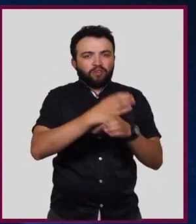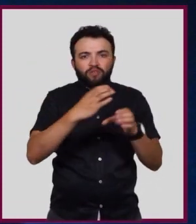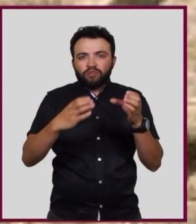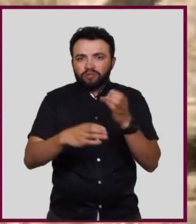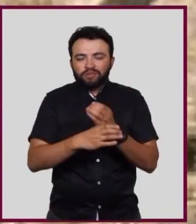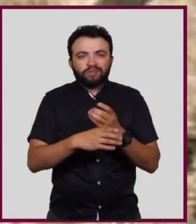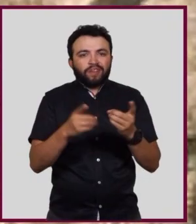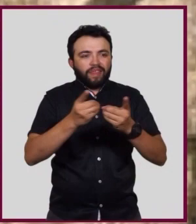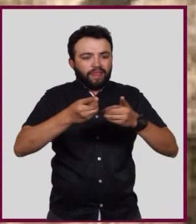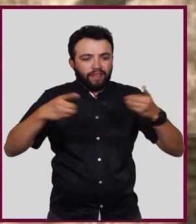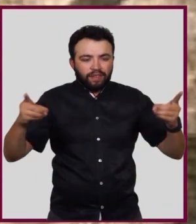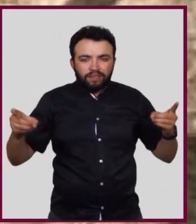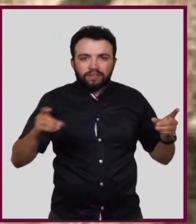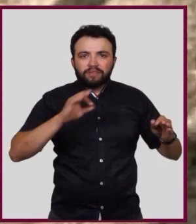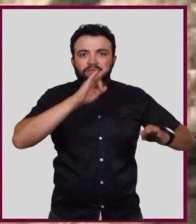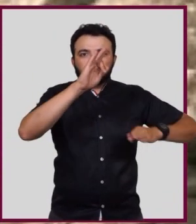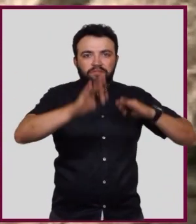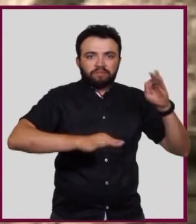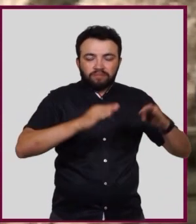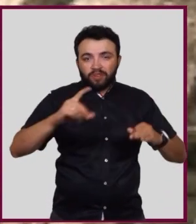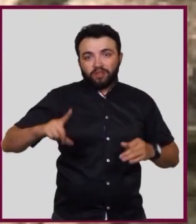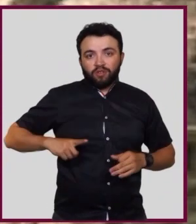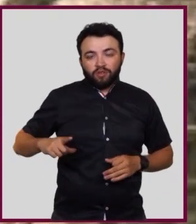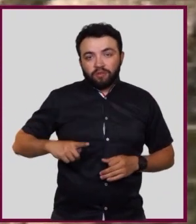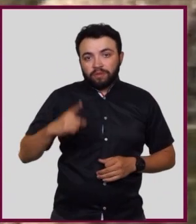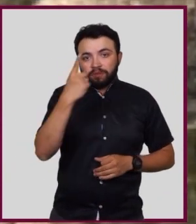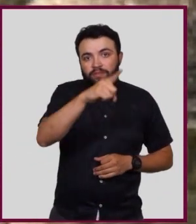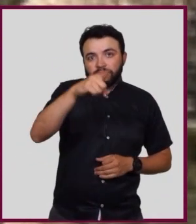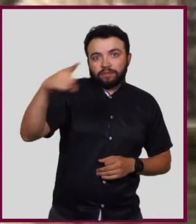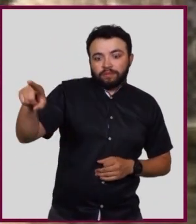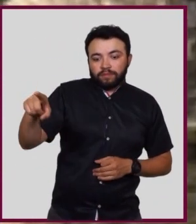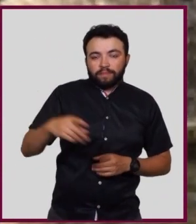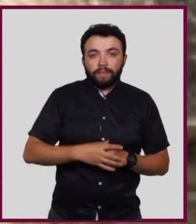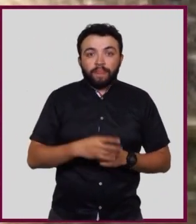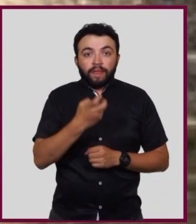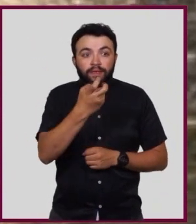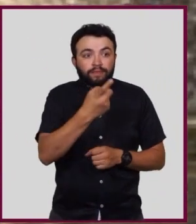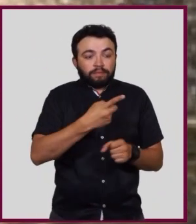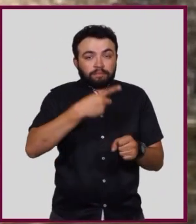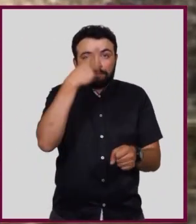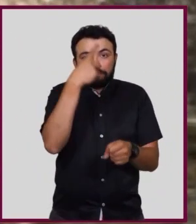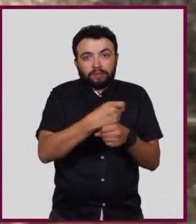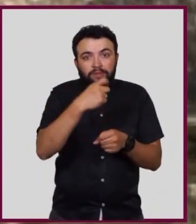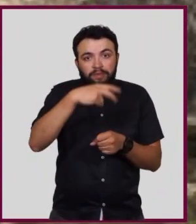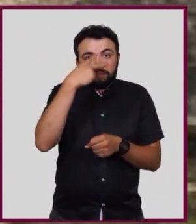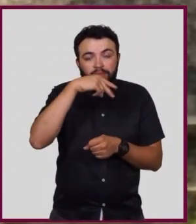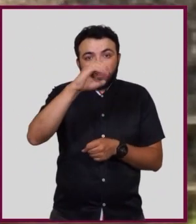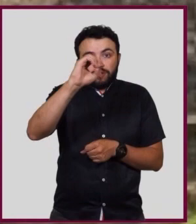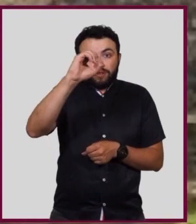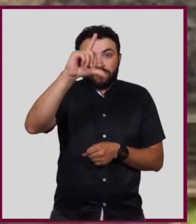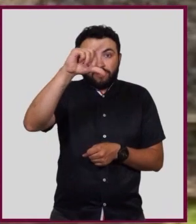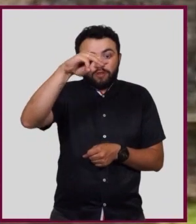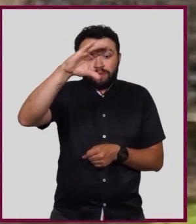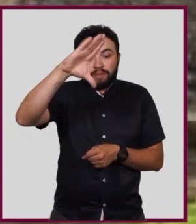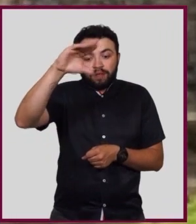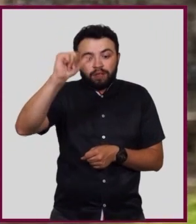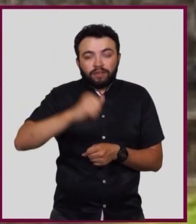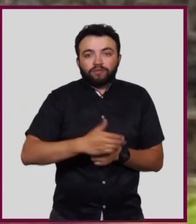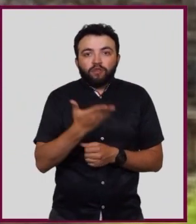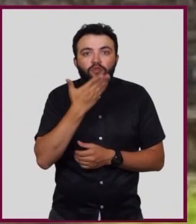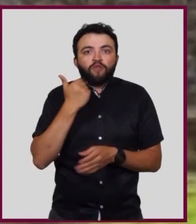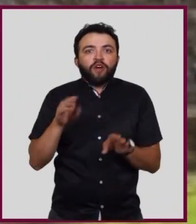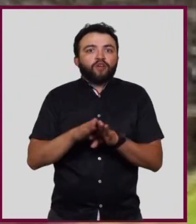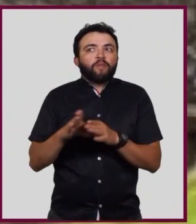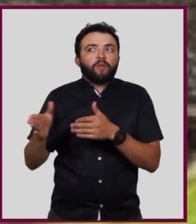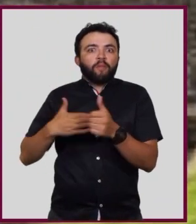de la civilización olmeca, que no es cualquier cosa. Fue la primera civilización, no tenían un modelo previo en que basarse.